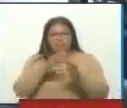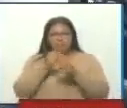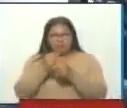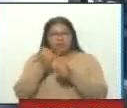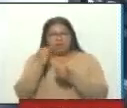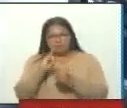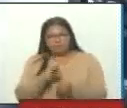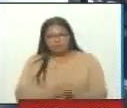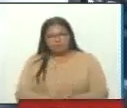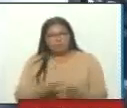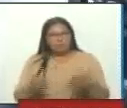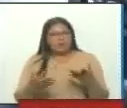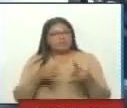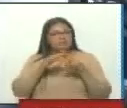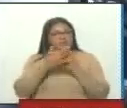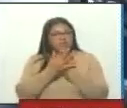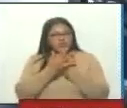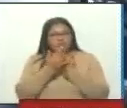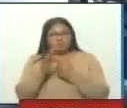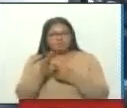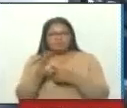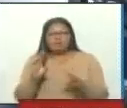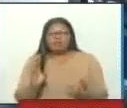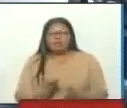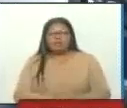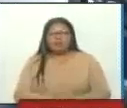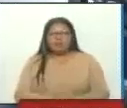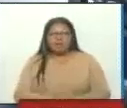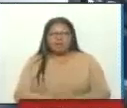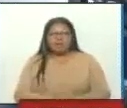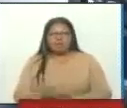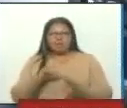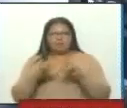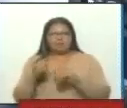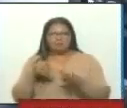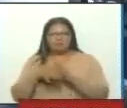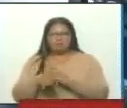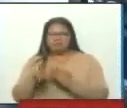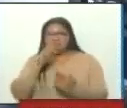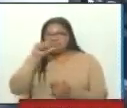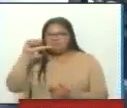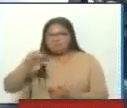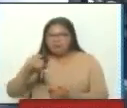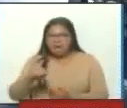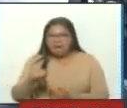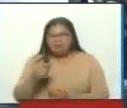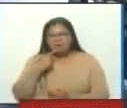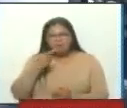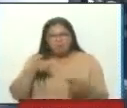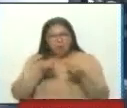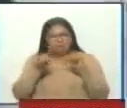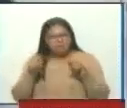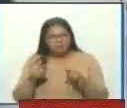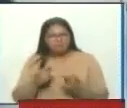veamos cuál es la situación de los medios. ¿Dónde están? En ruinas. En este momento, como bien lo decía